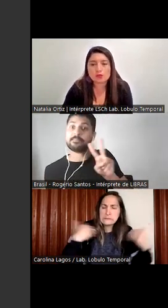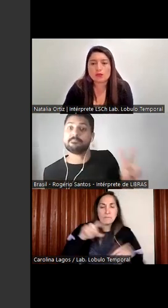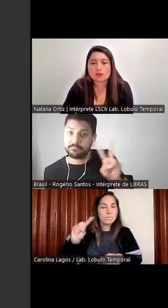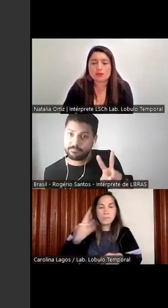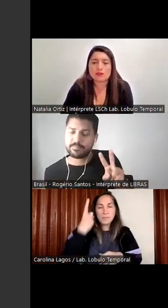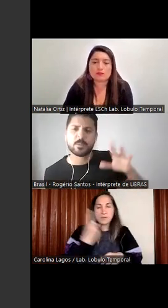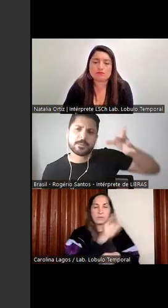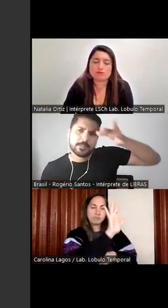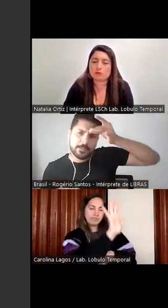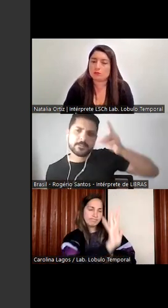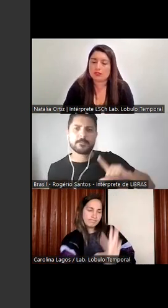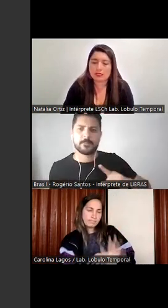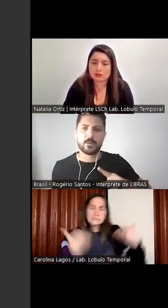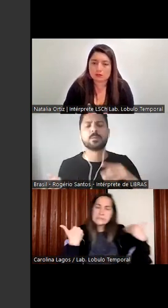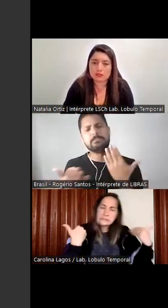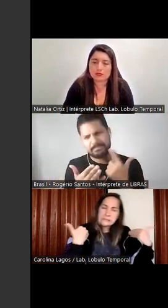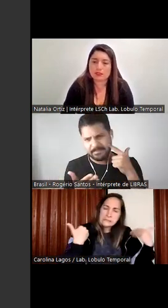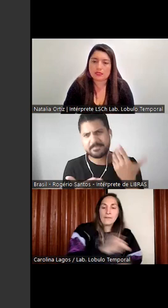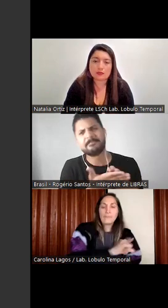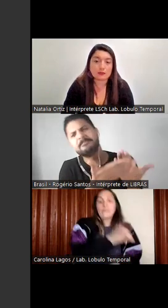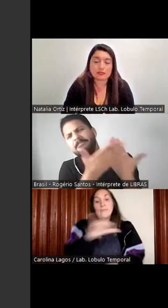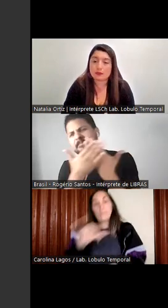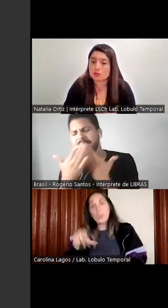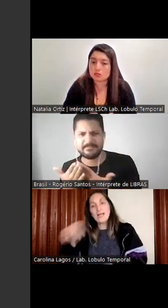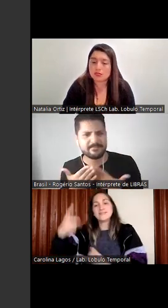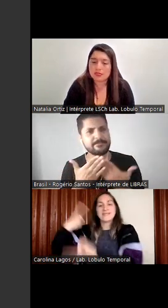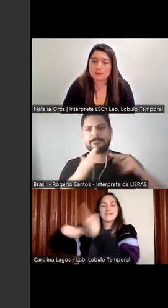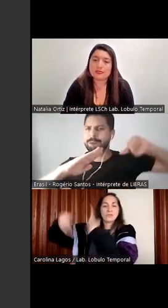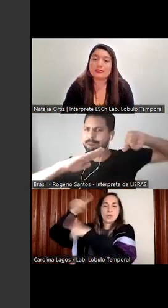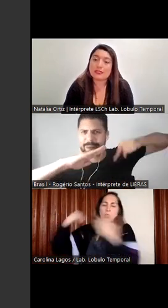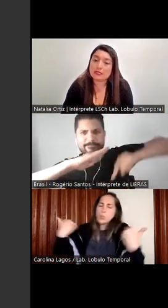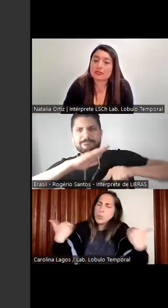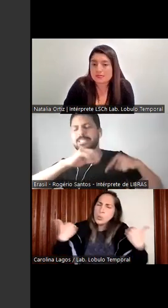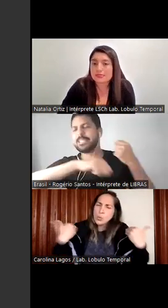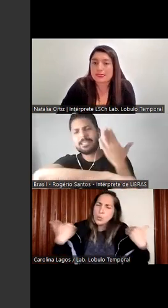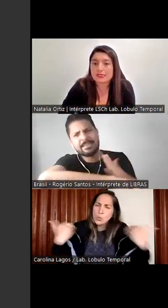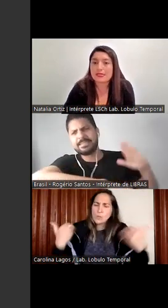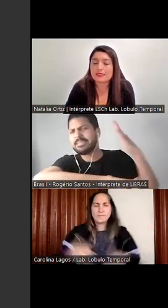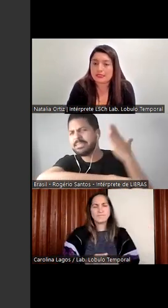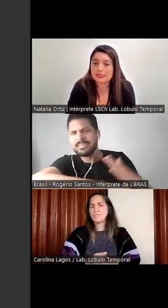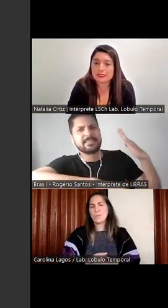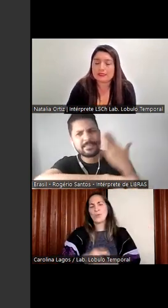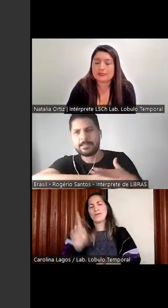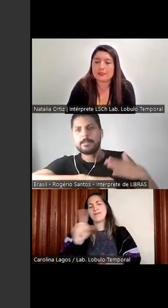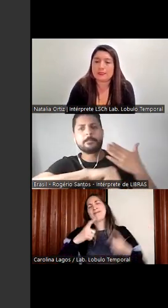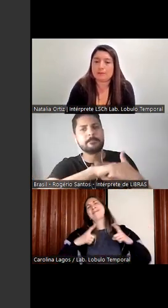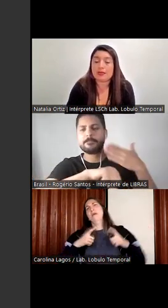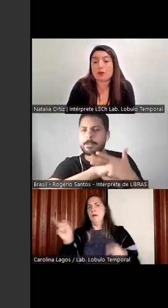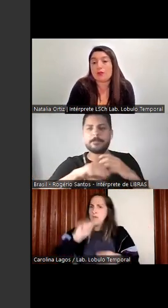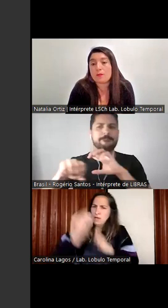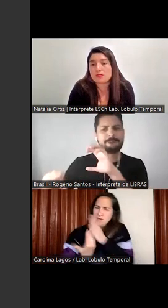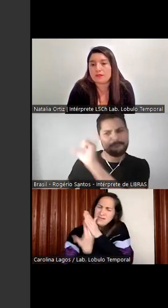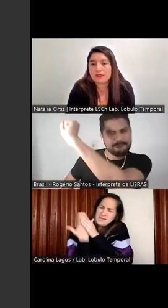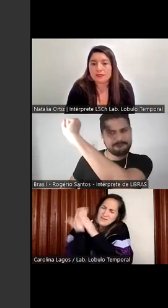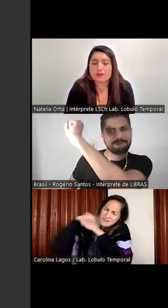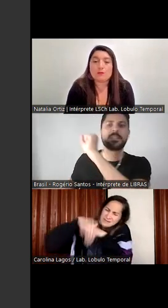estudio muy largo que tenía que practicar mucho para tratar de representar estas características de la